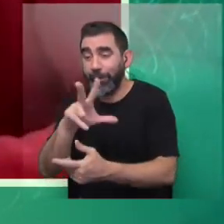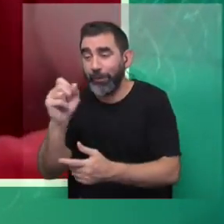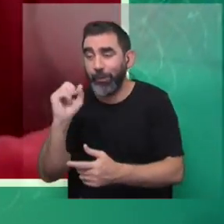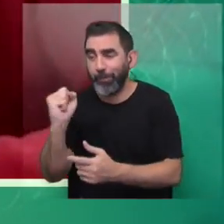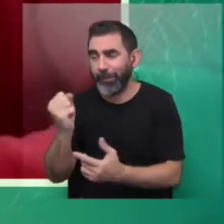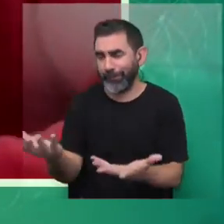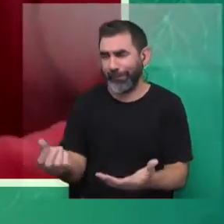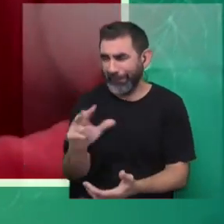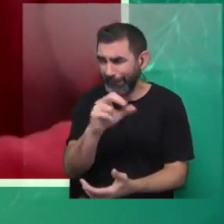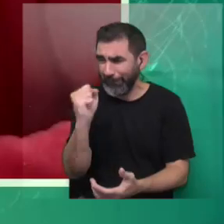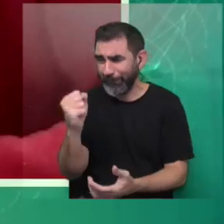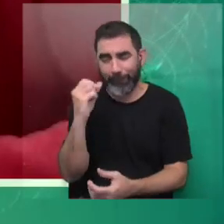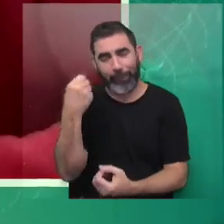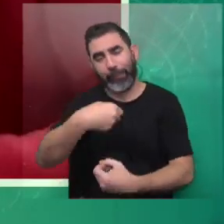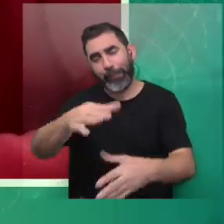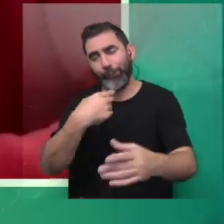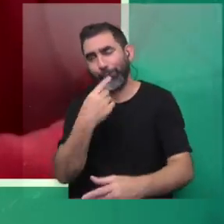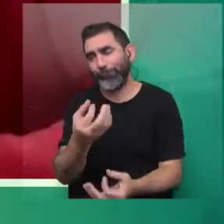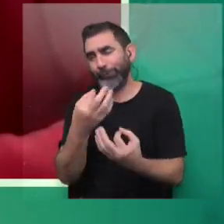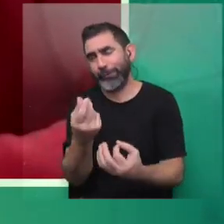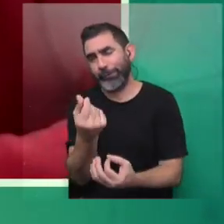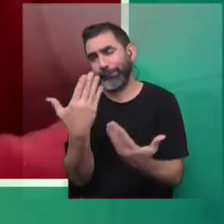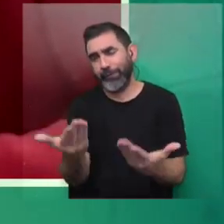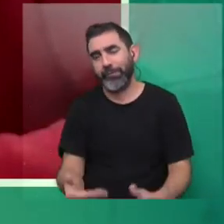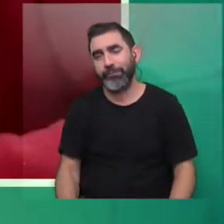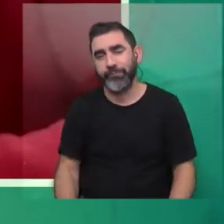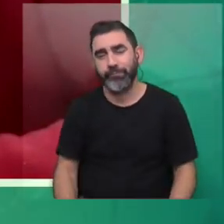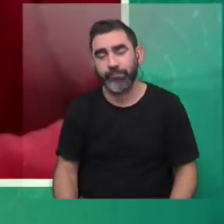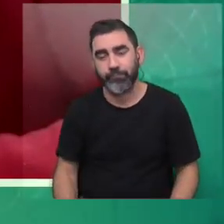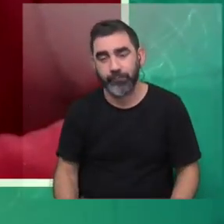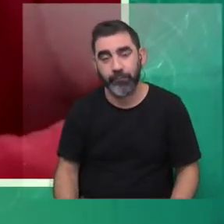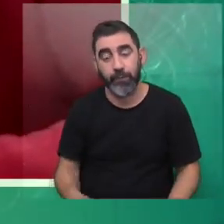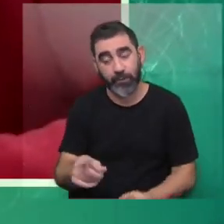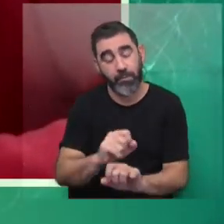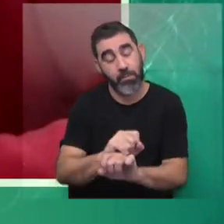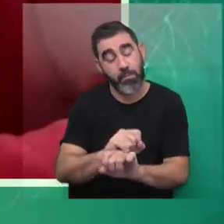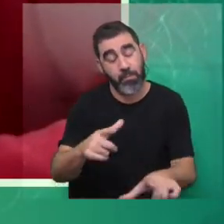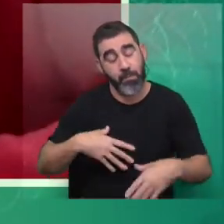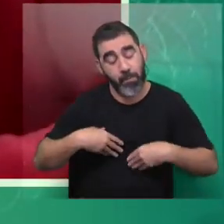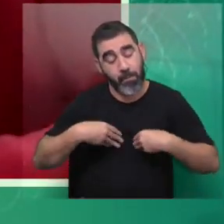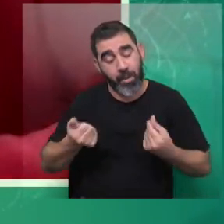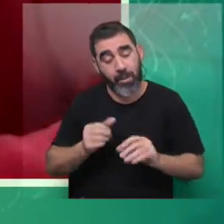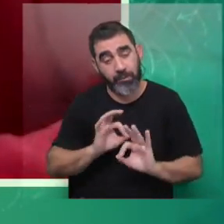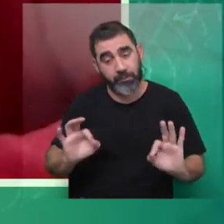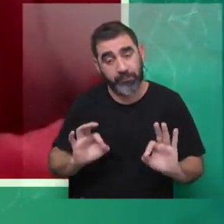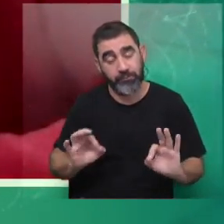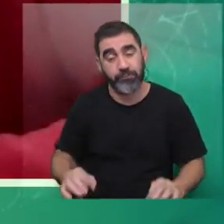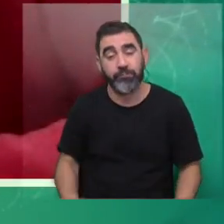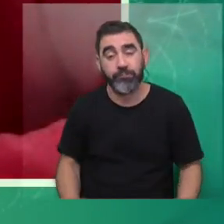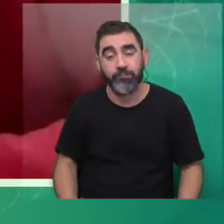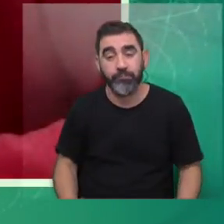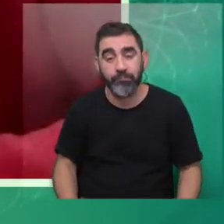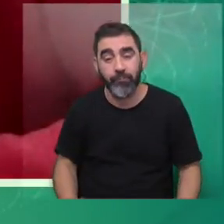pesos hoy en día te tira por la cabeza entonces todas esas cosas son las que que indignan que indignan y piensa